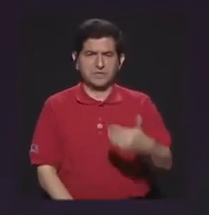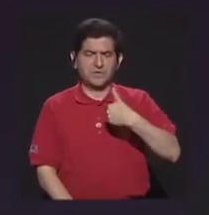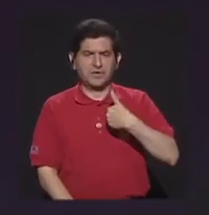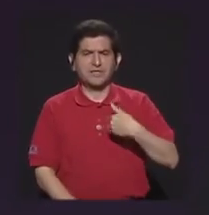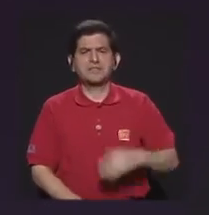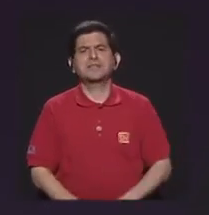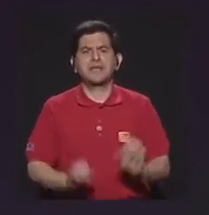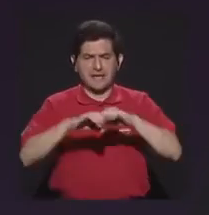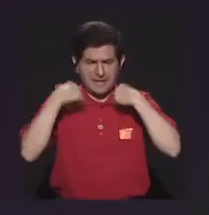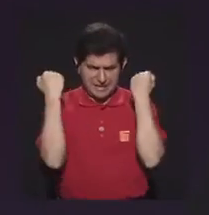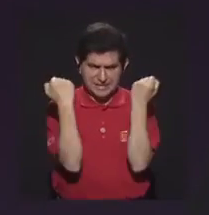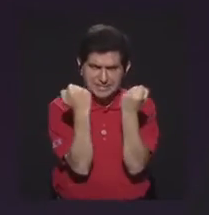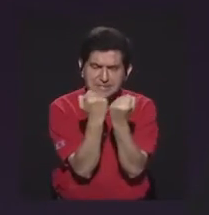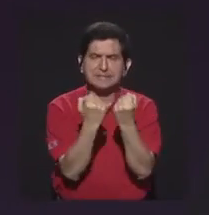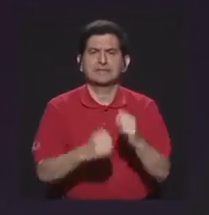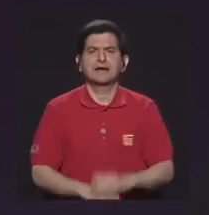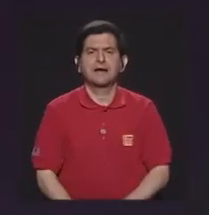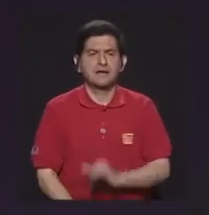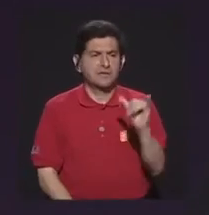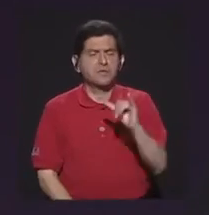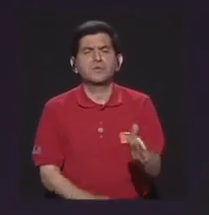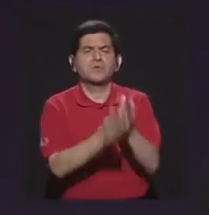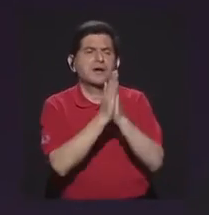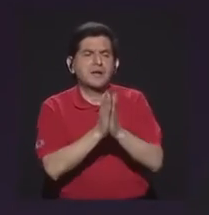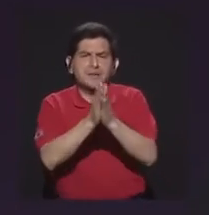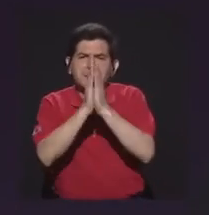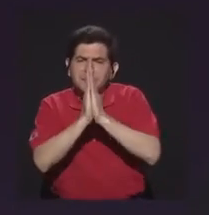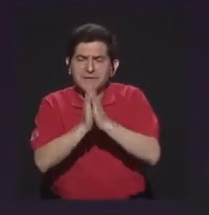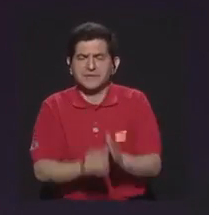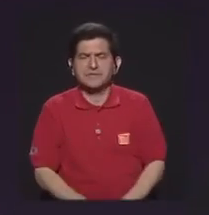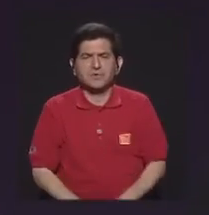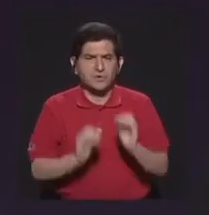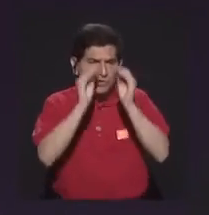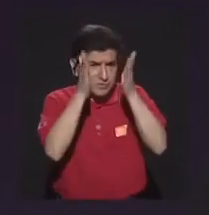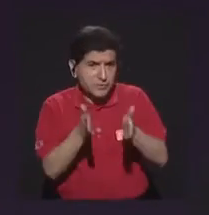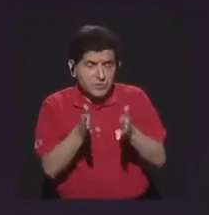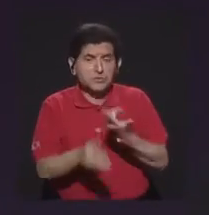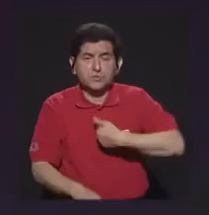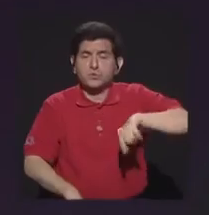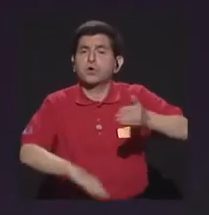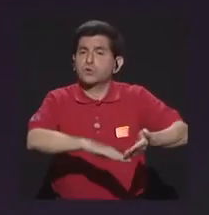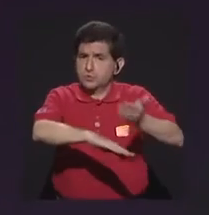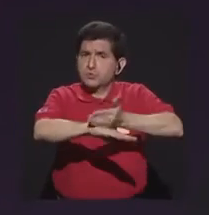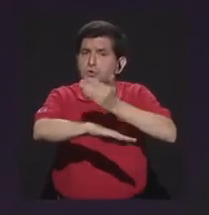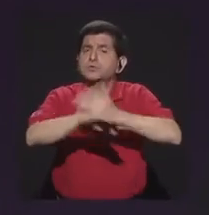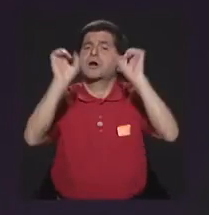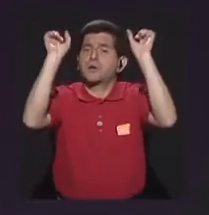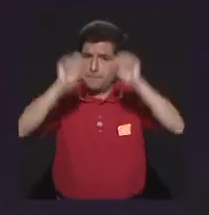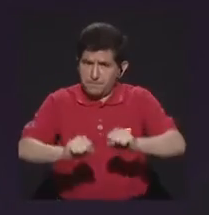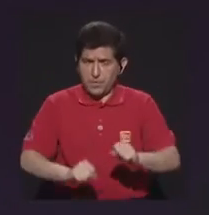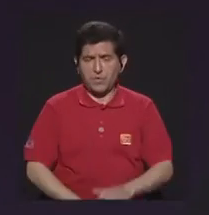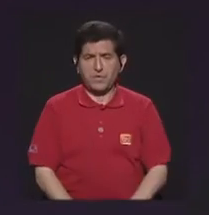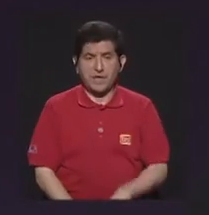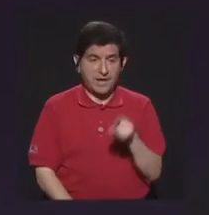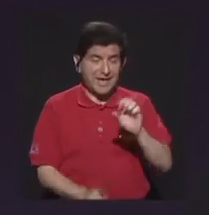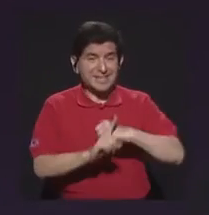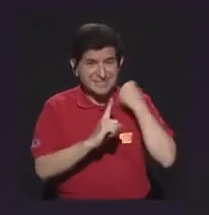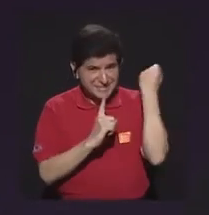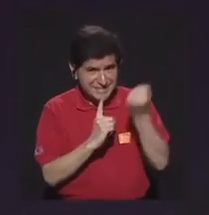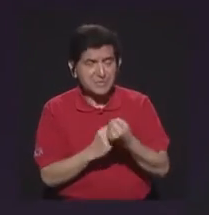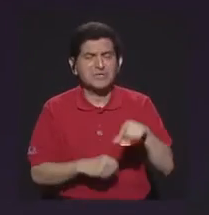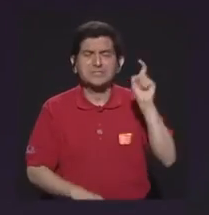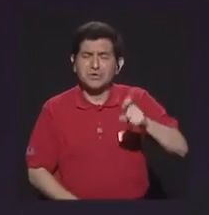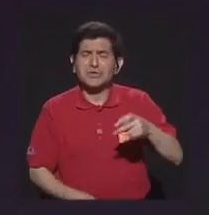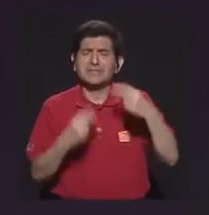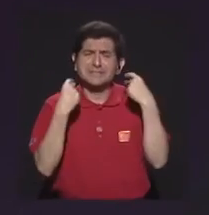con los recursos del sindicato, con las solicitudes y demandas que hacen los docentes, podríamos avanzar más. Por supuesto. En una situación que es